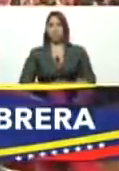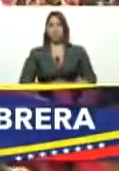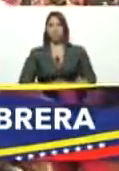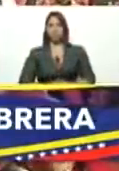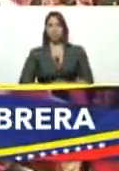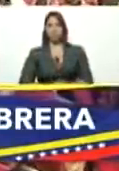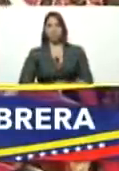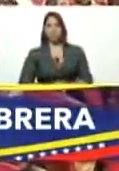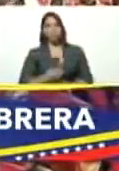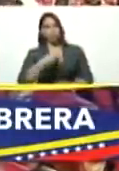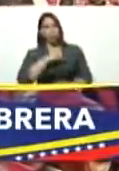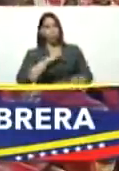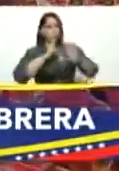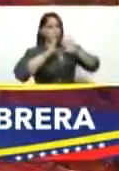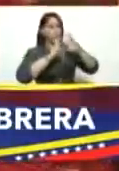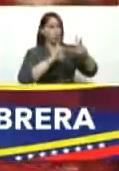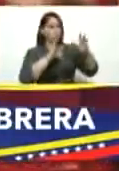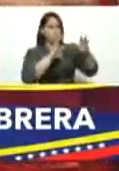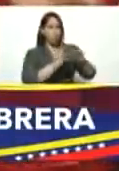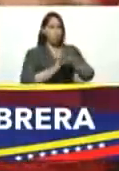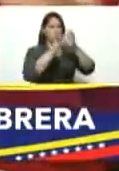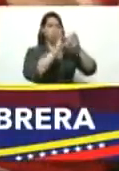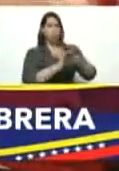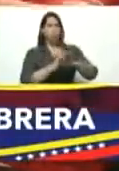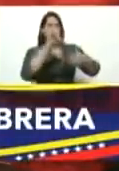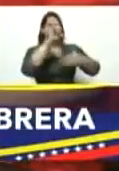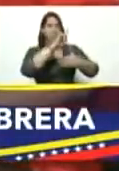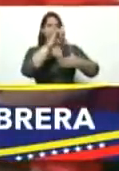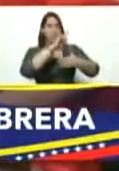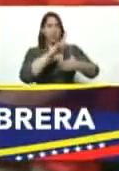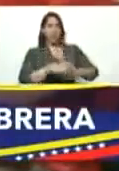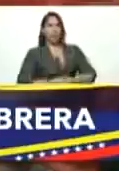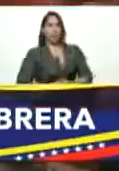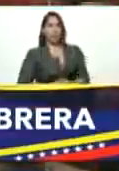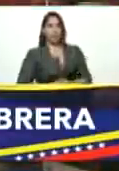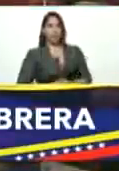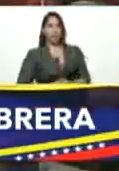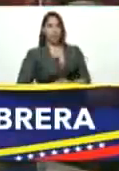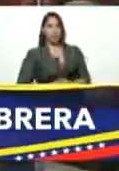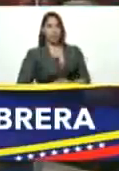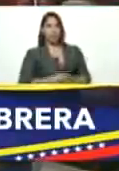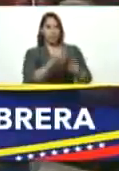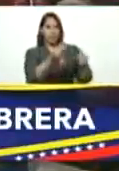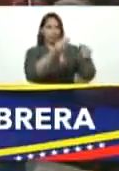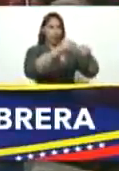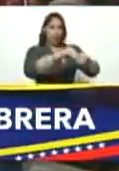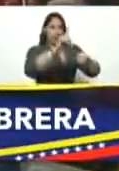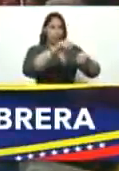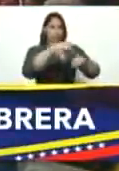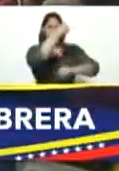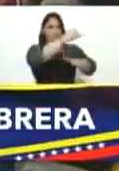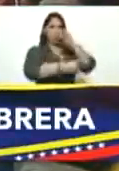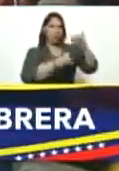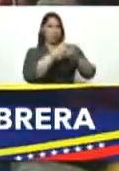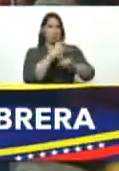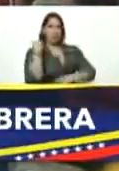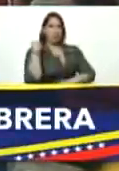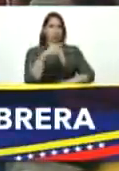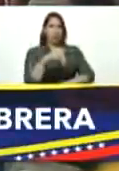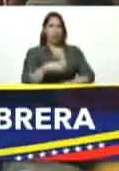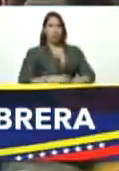nos planteamos la unidad latinoamericana en las alianzas internacionales que tenemos